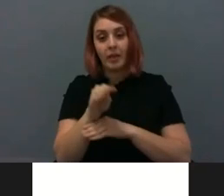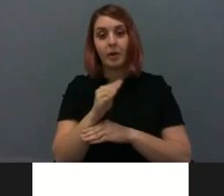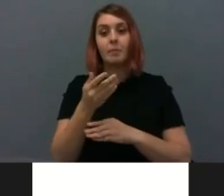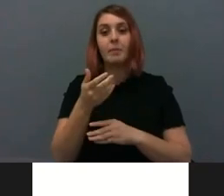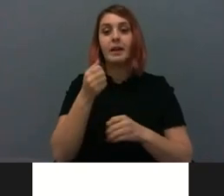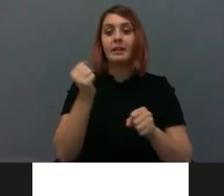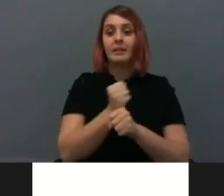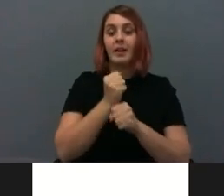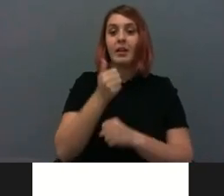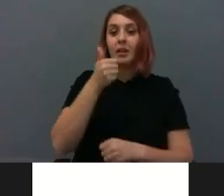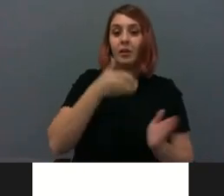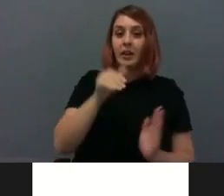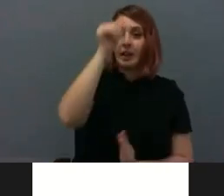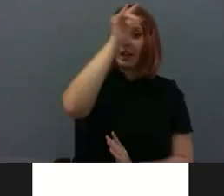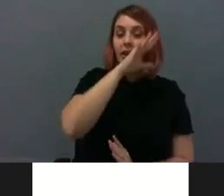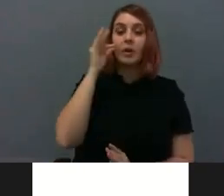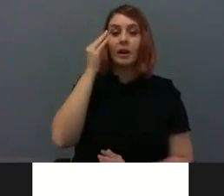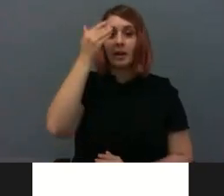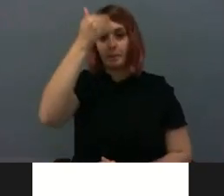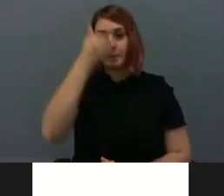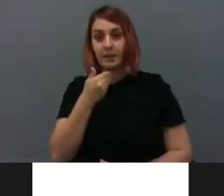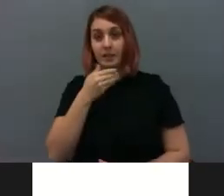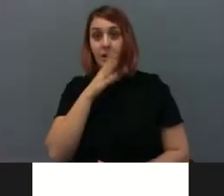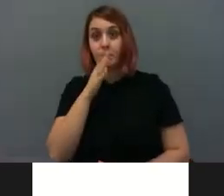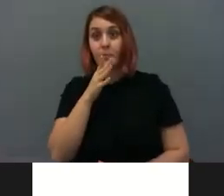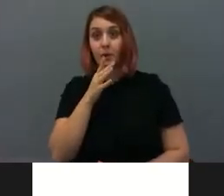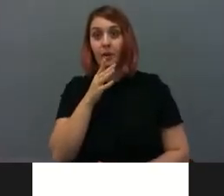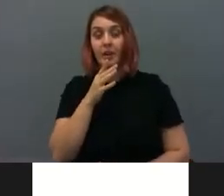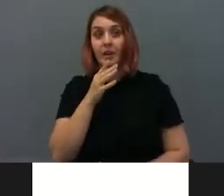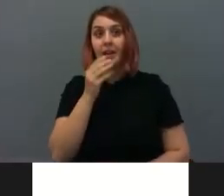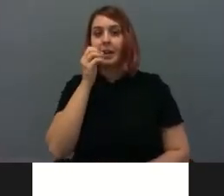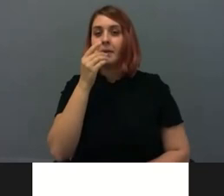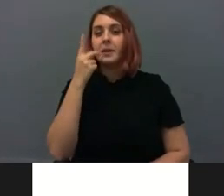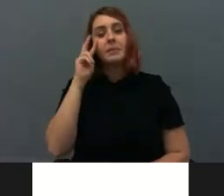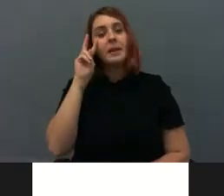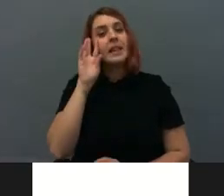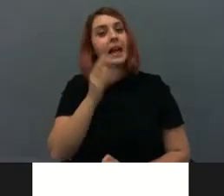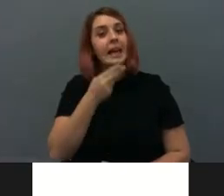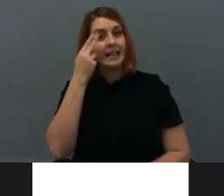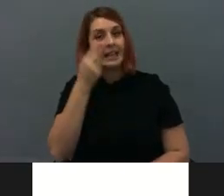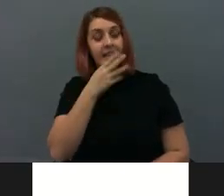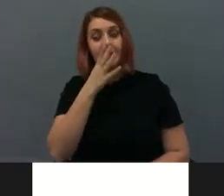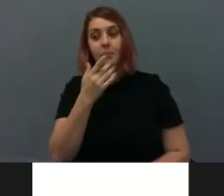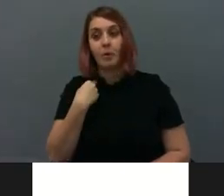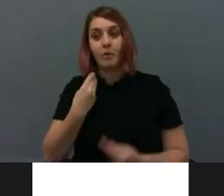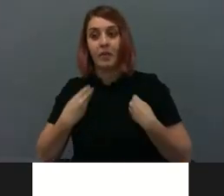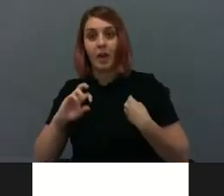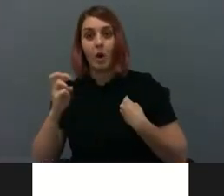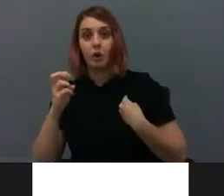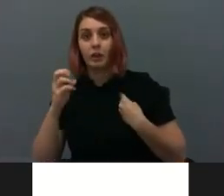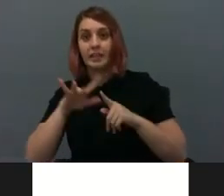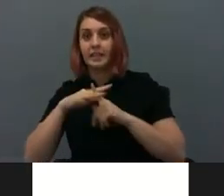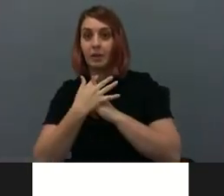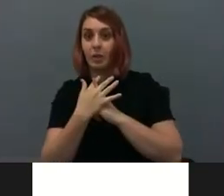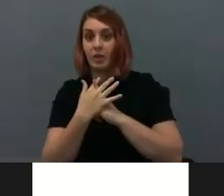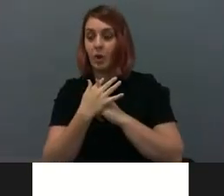interesante tu testimonio, porque precisamente da luz a otras situaciones de vida, en el que